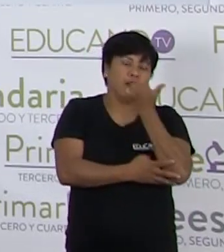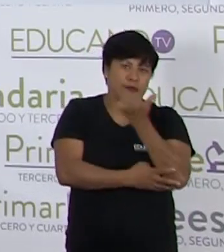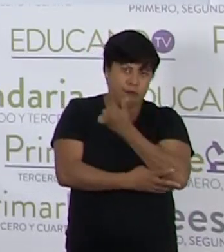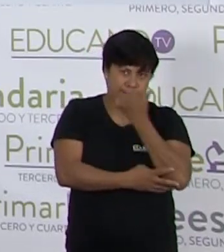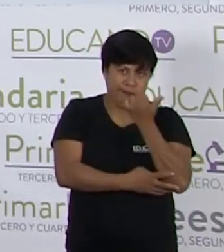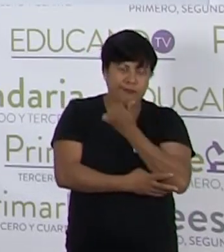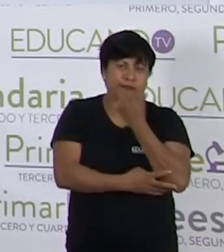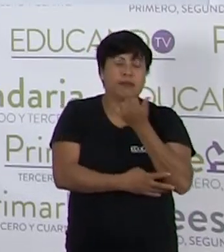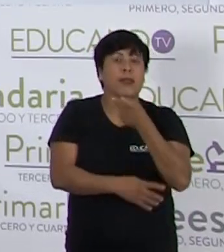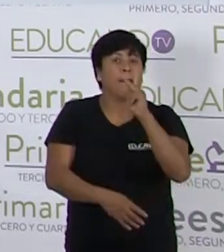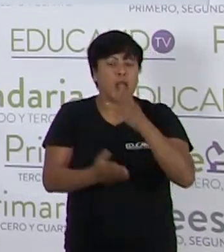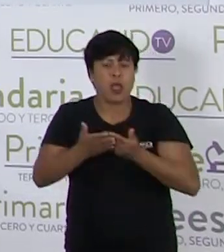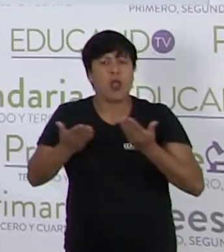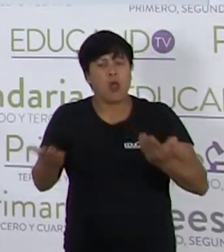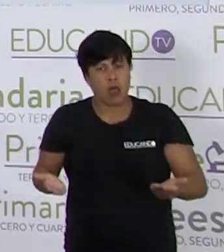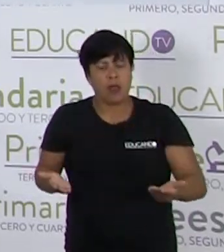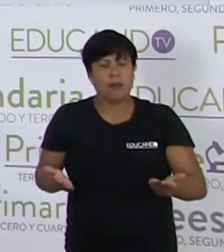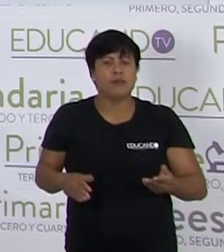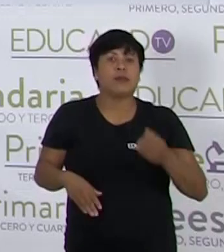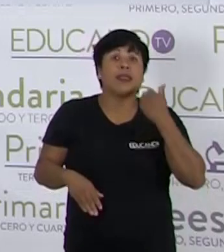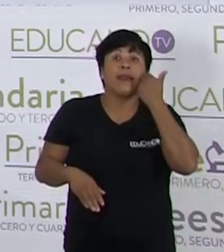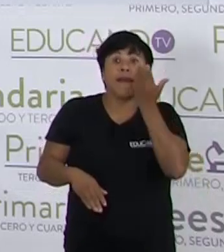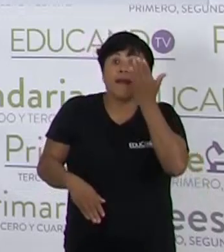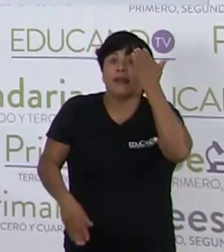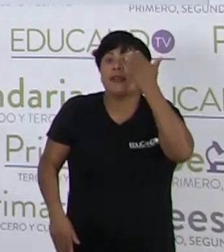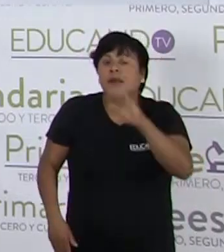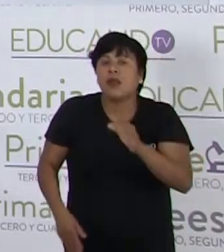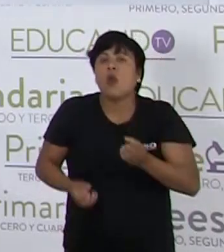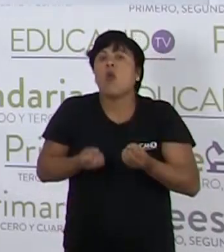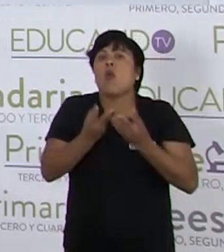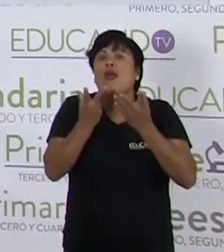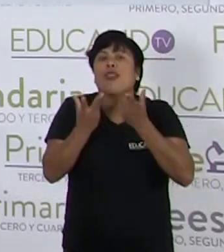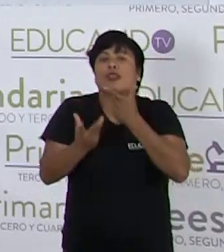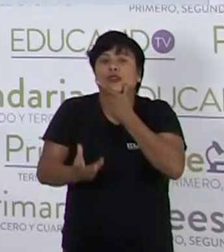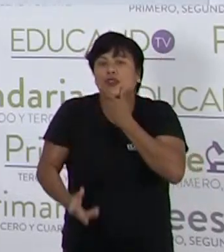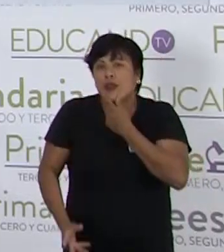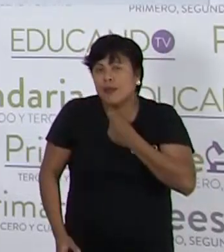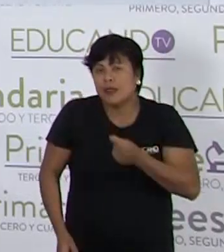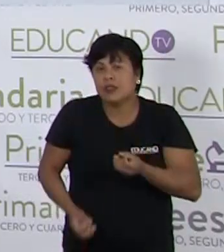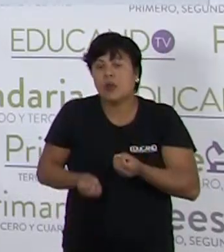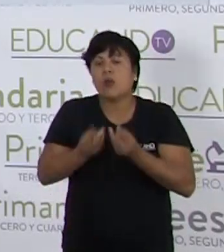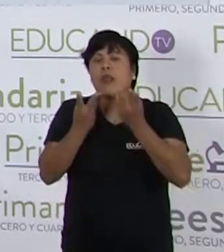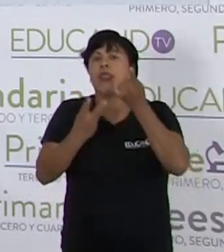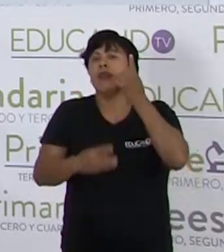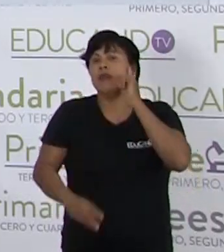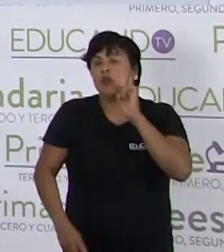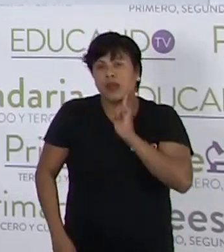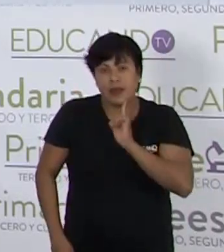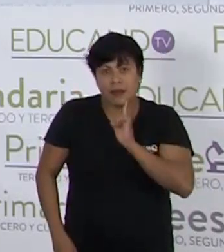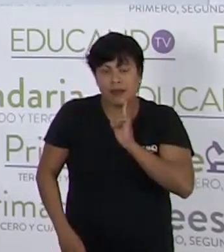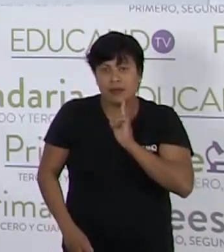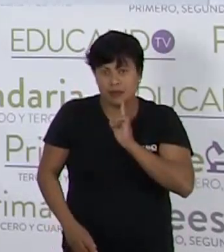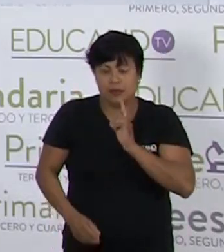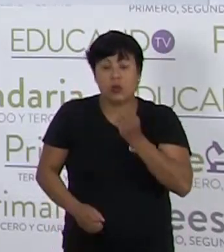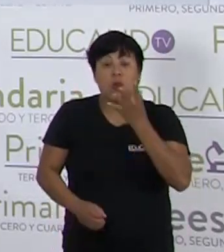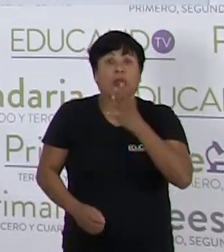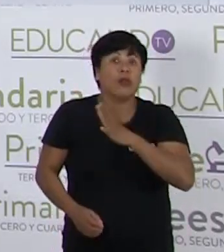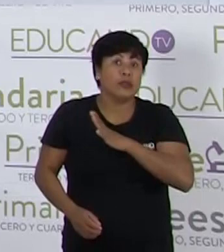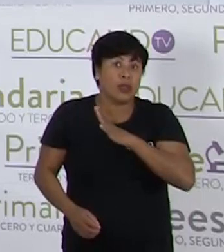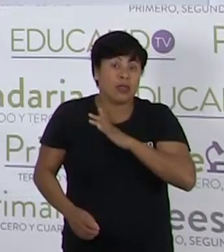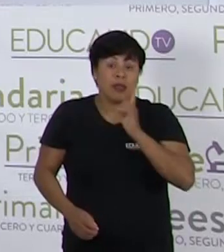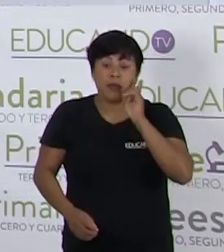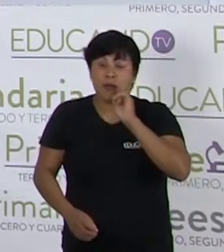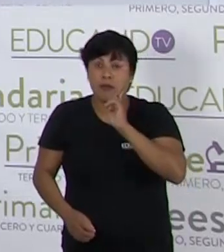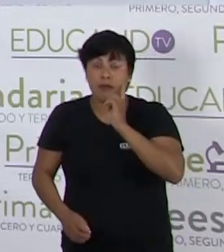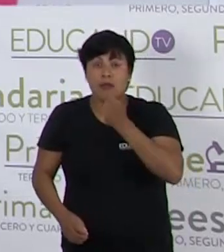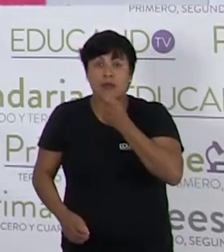1,200. Pero ahora quieren saber cuántos niños y cuántas niñas hay. ¿Crees que